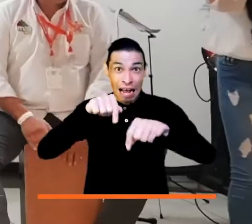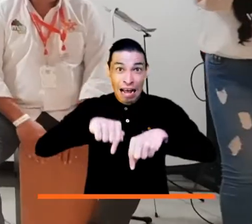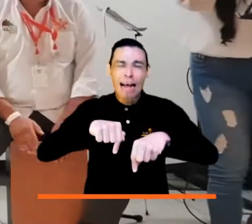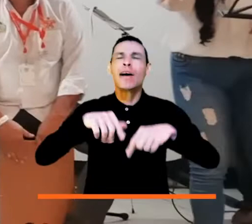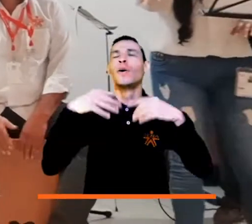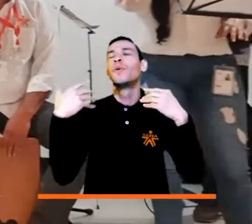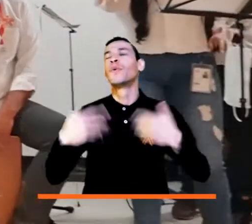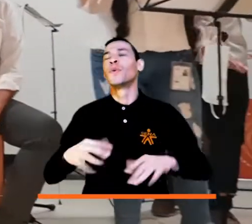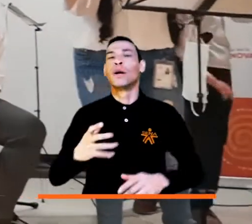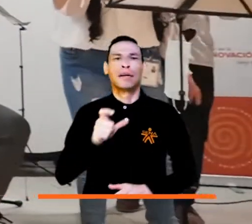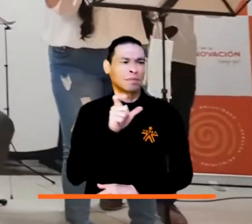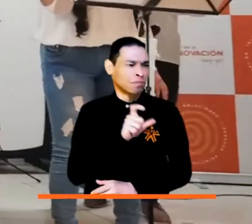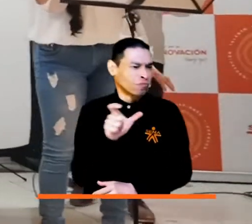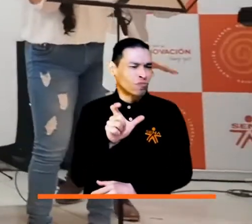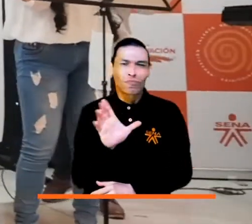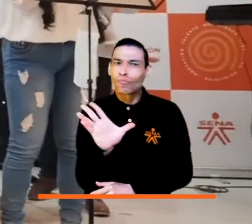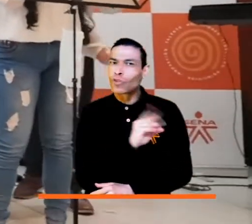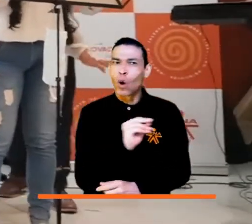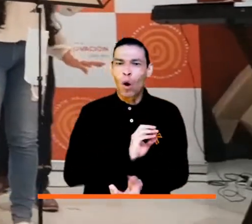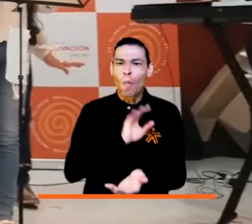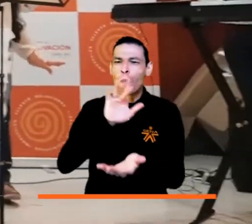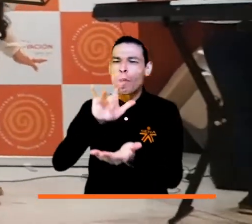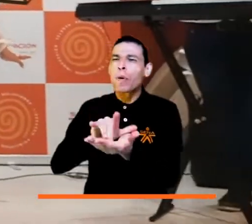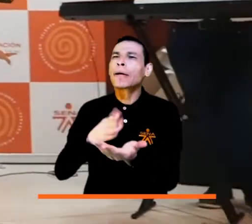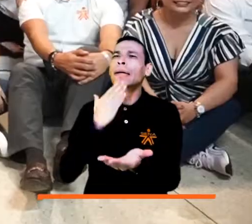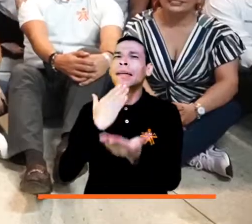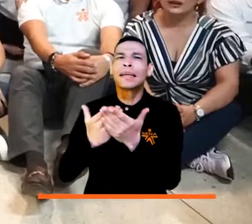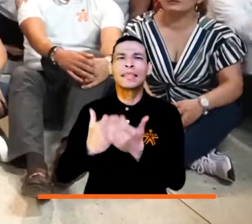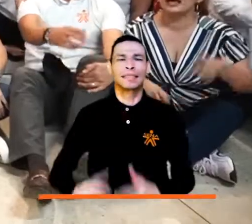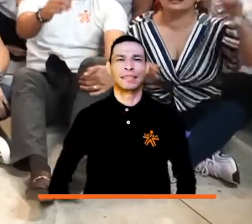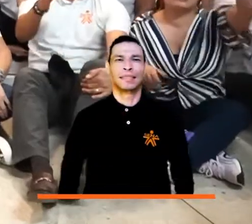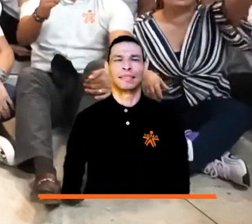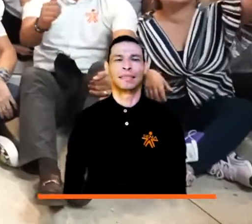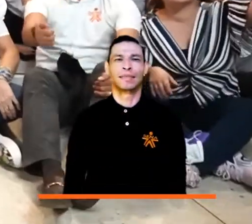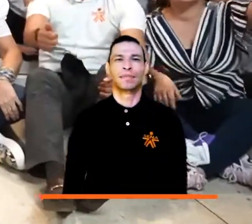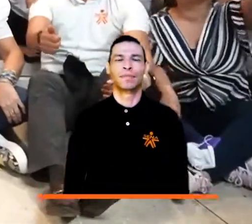Agropecuario de Buga, a todas las personas que hicieron posible el evento.